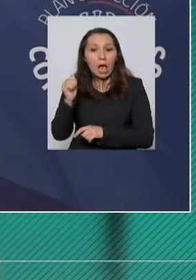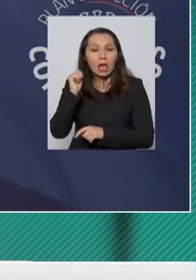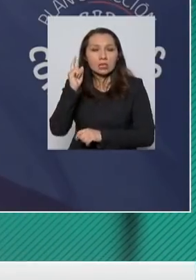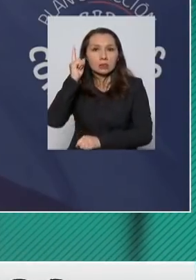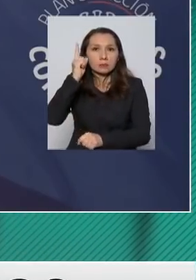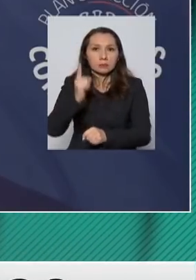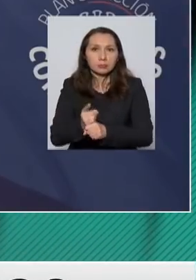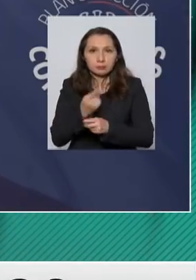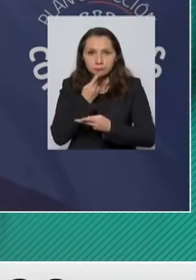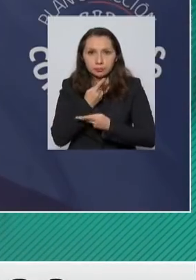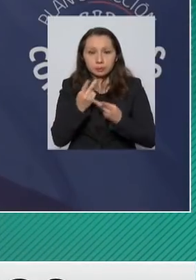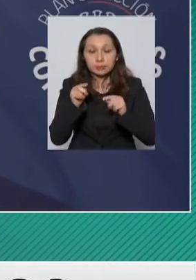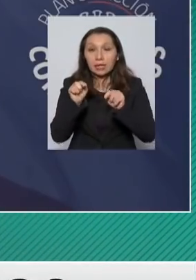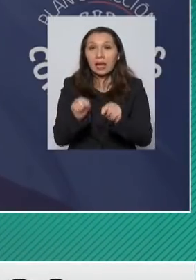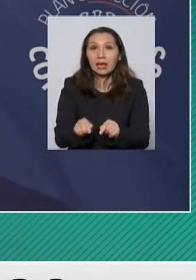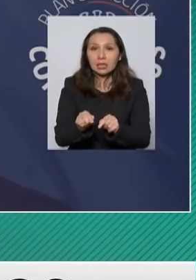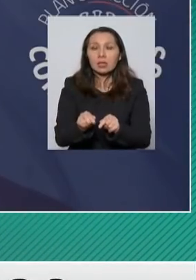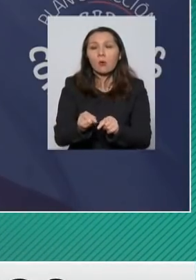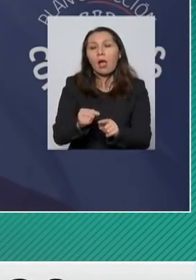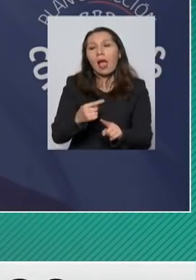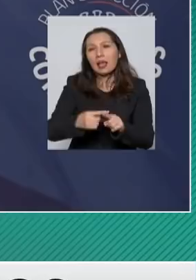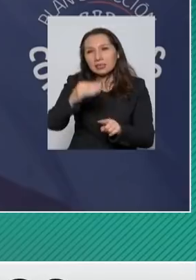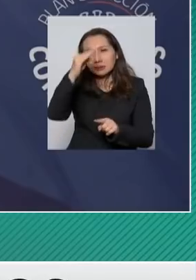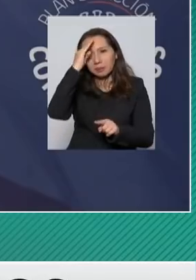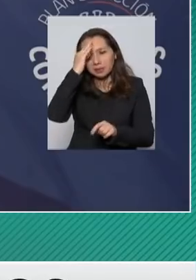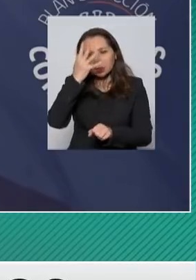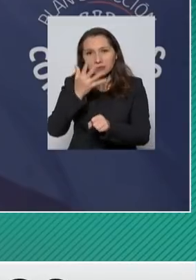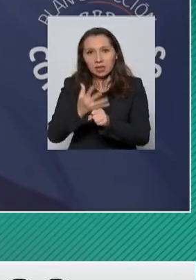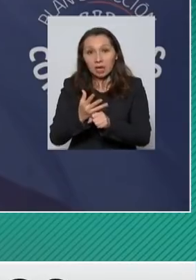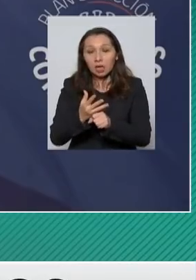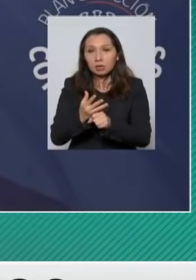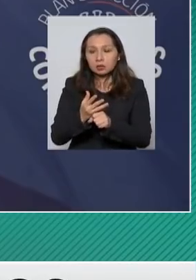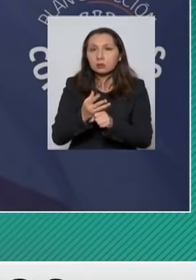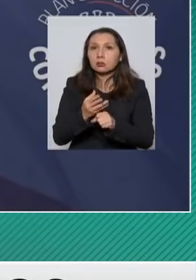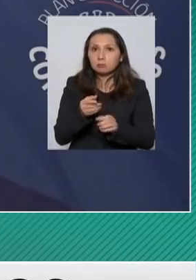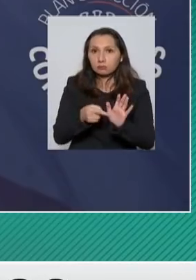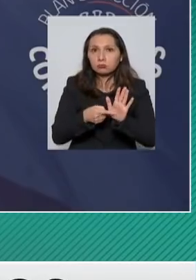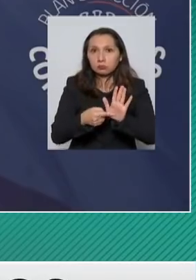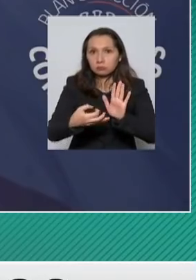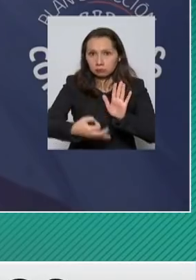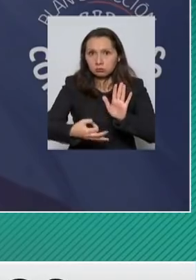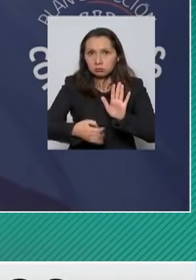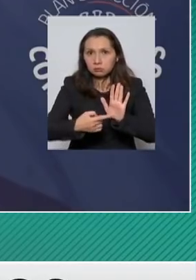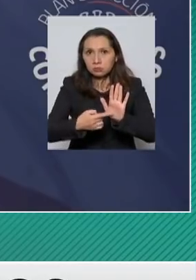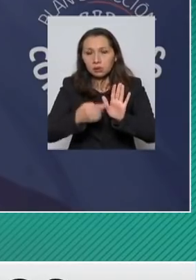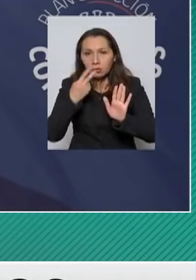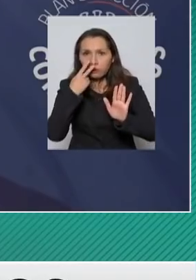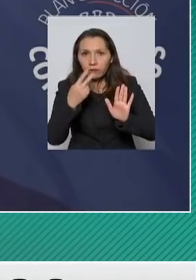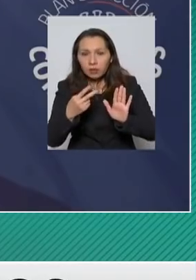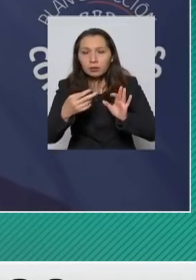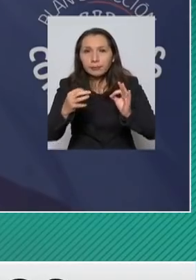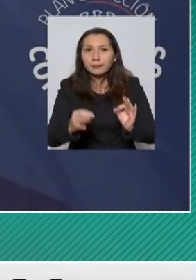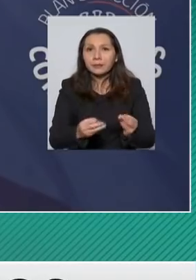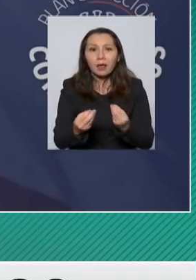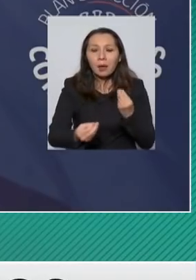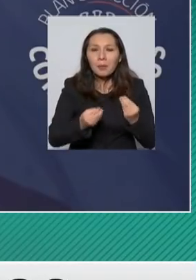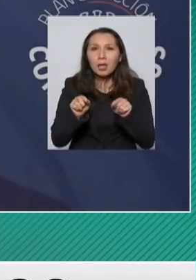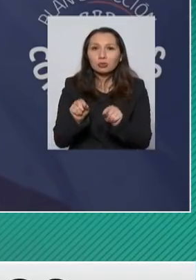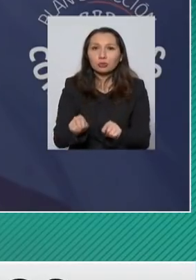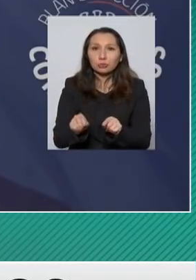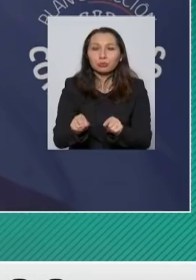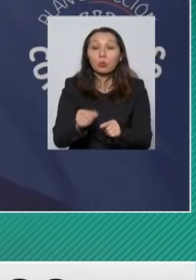ayer. Aquí hay una experiencia patente, una evidencia patente de que efectivamente, ¿no es